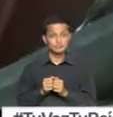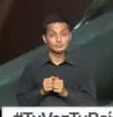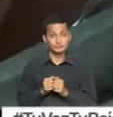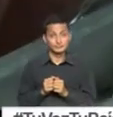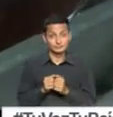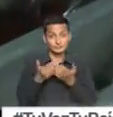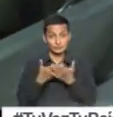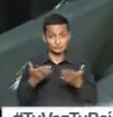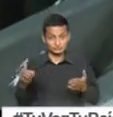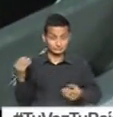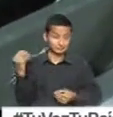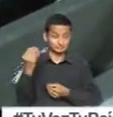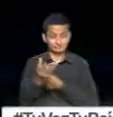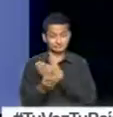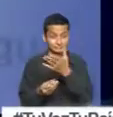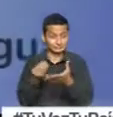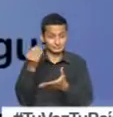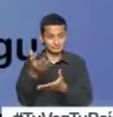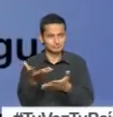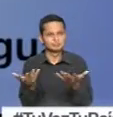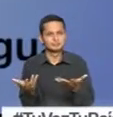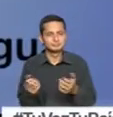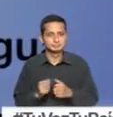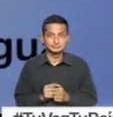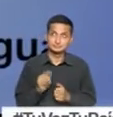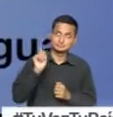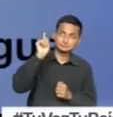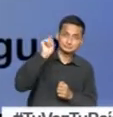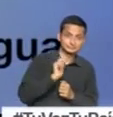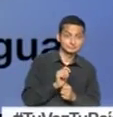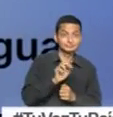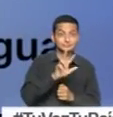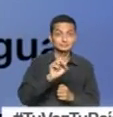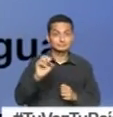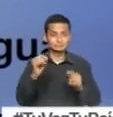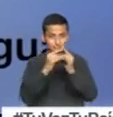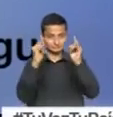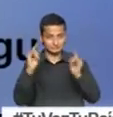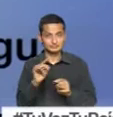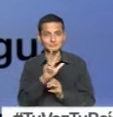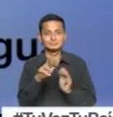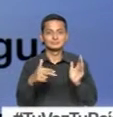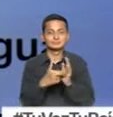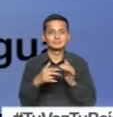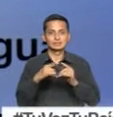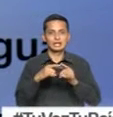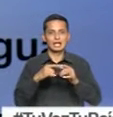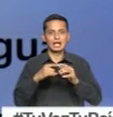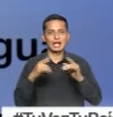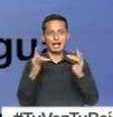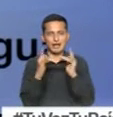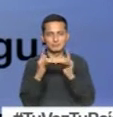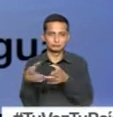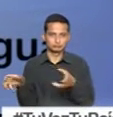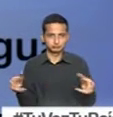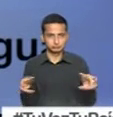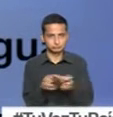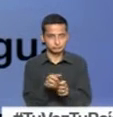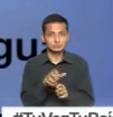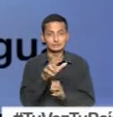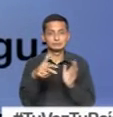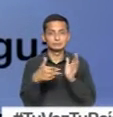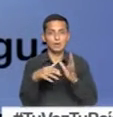este material y equipamiento consiste en 300 carpas, 3.000 camas plegables, 3.000